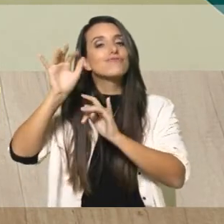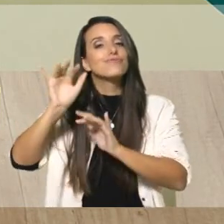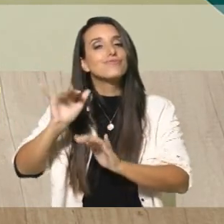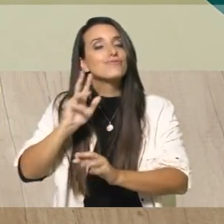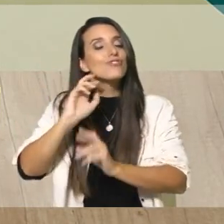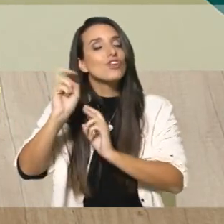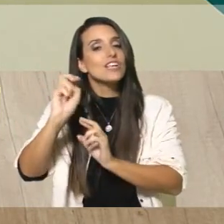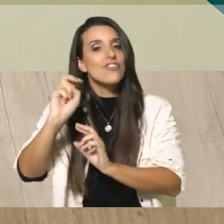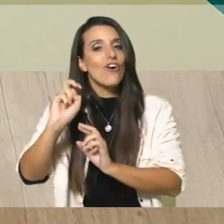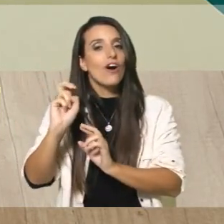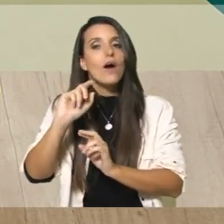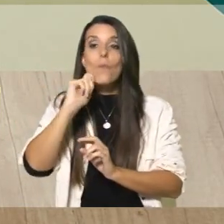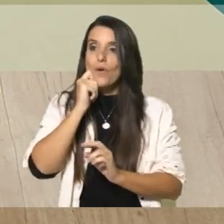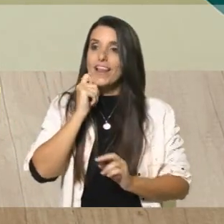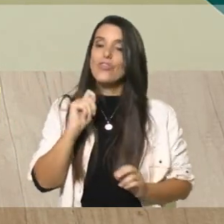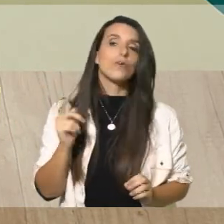como un aporte más, ¿no?